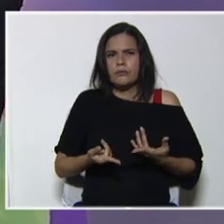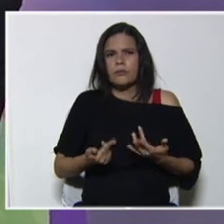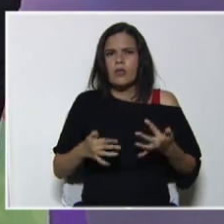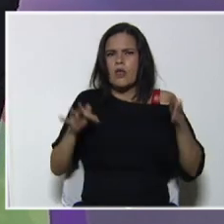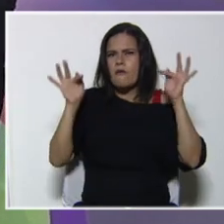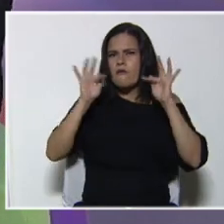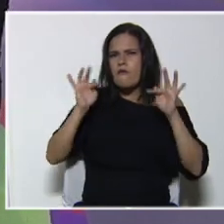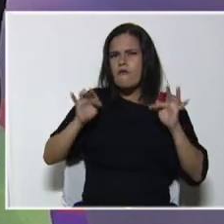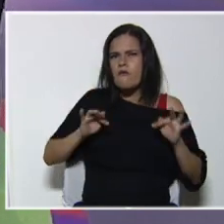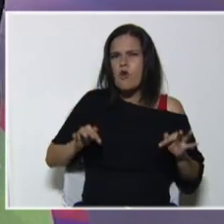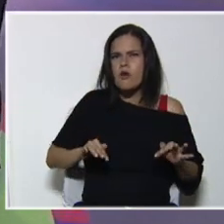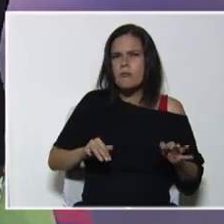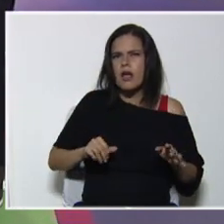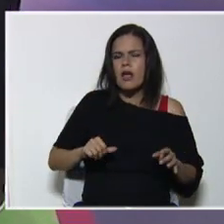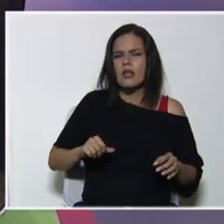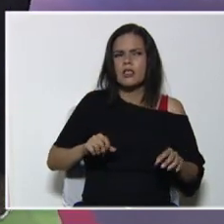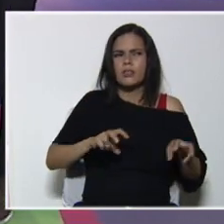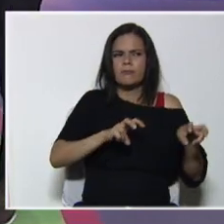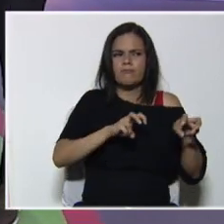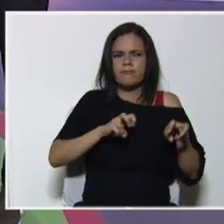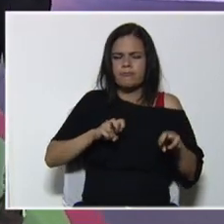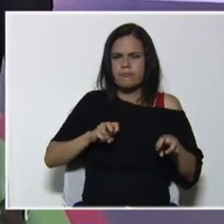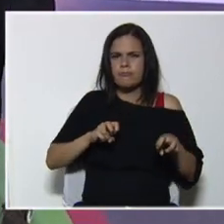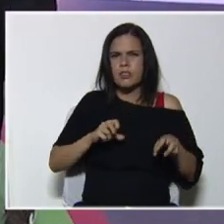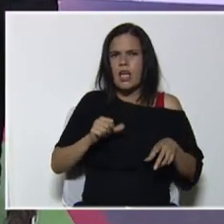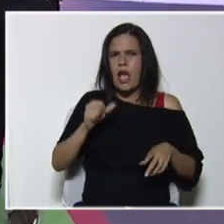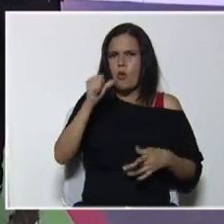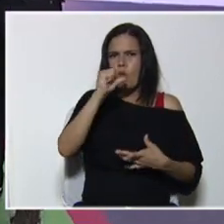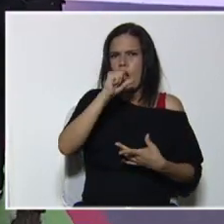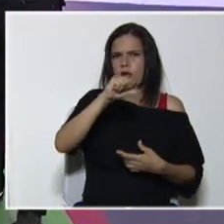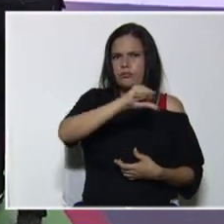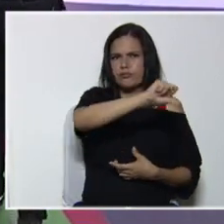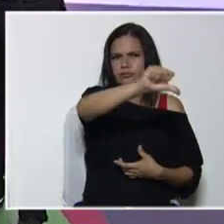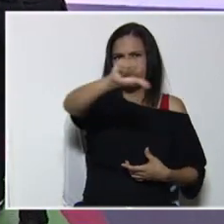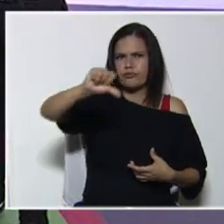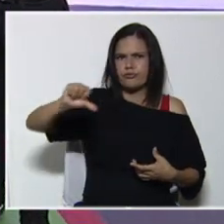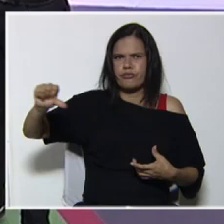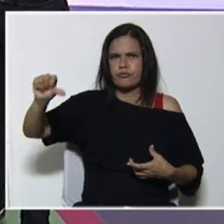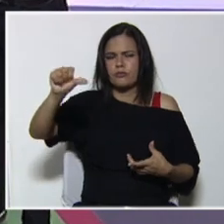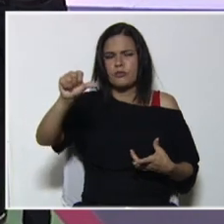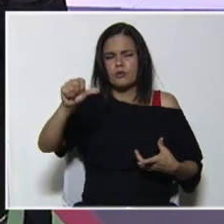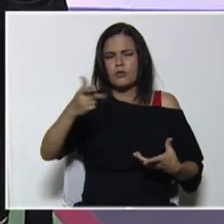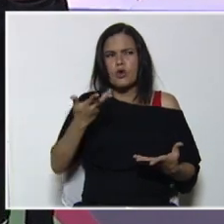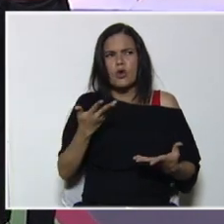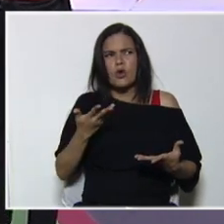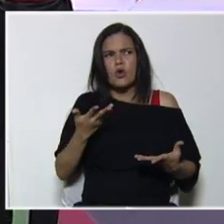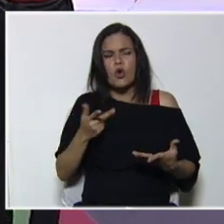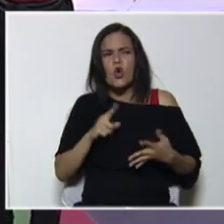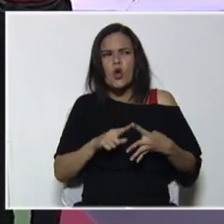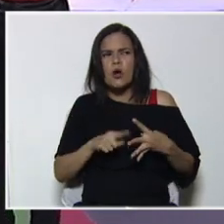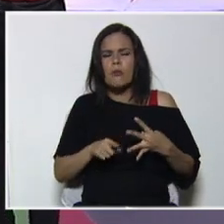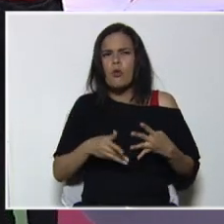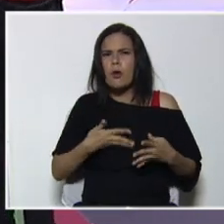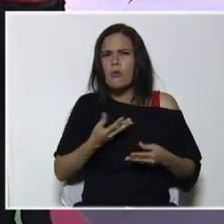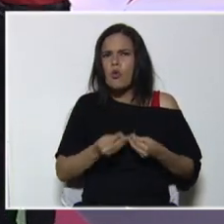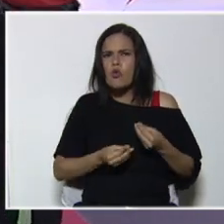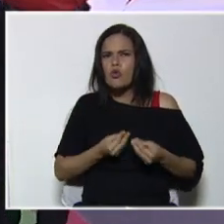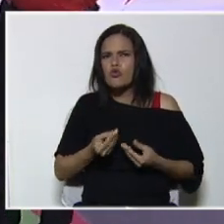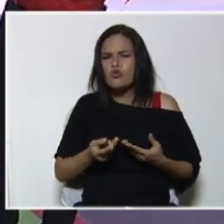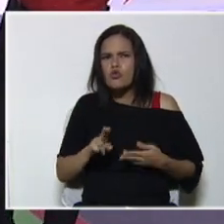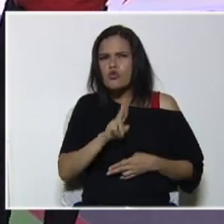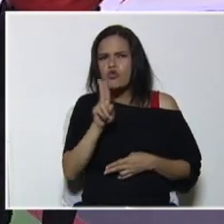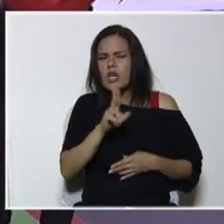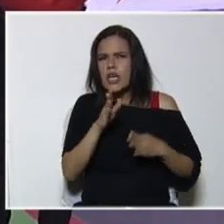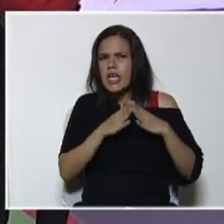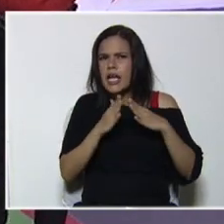riego en un aparato que sirva para nuestro uso o sustento diario en nuestros hogares? Exactamente, ¿okay? Ya que para